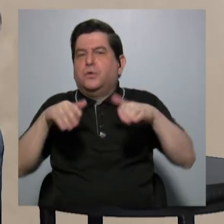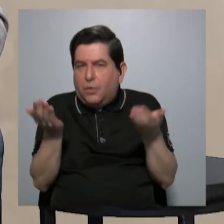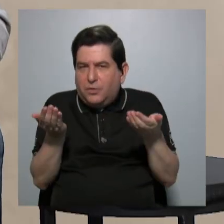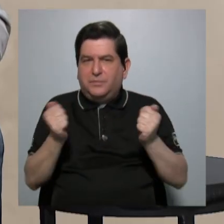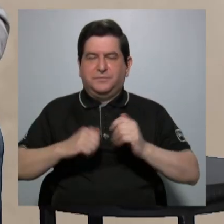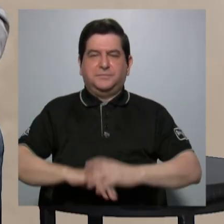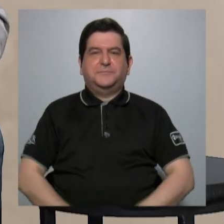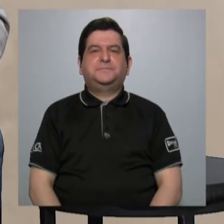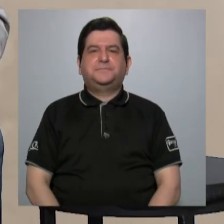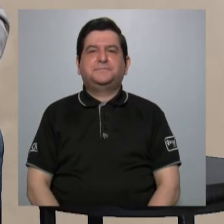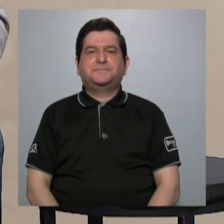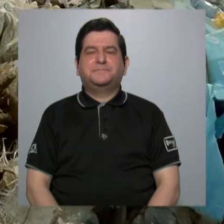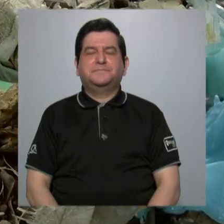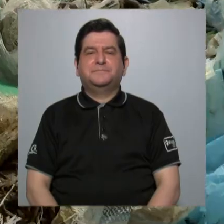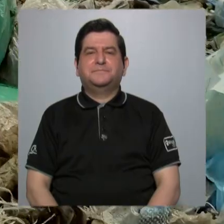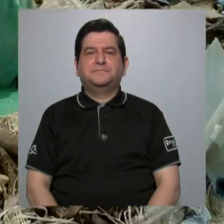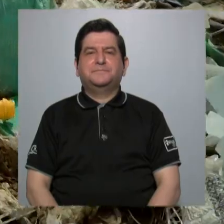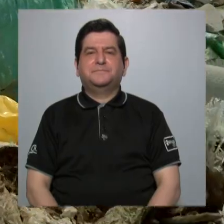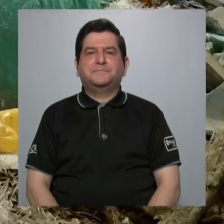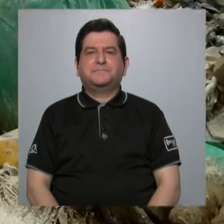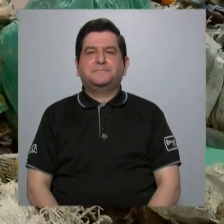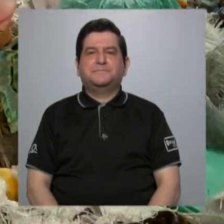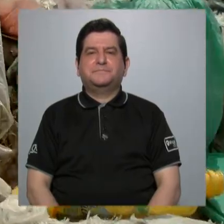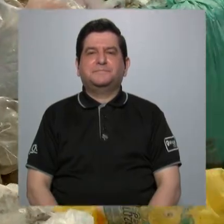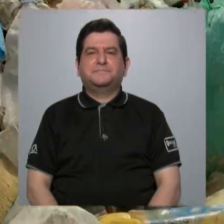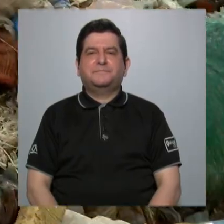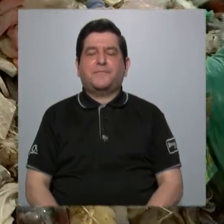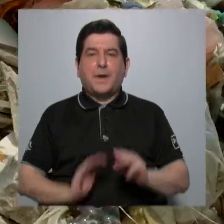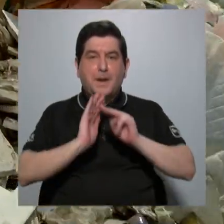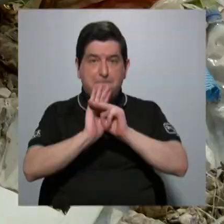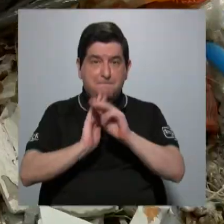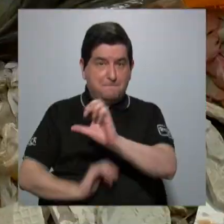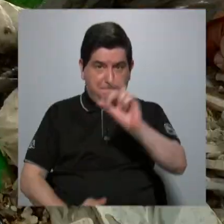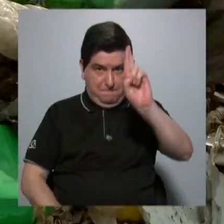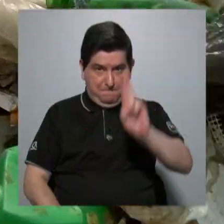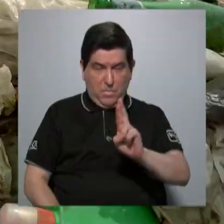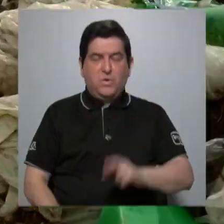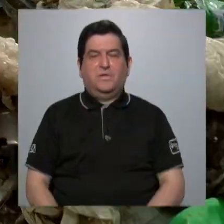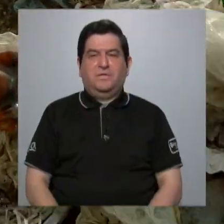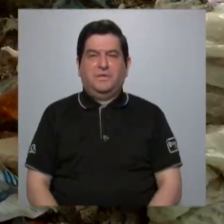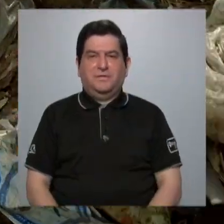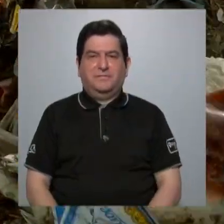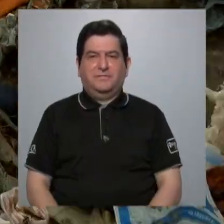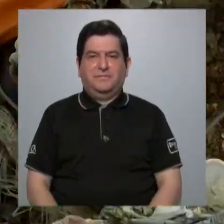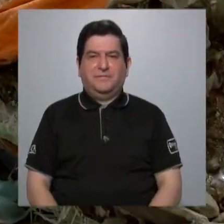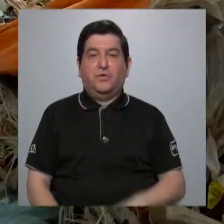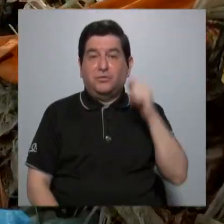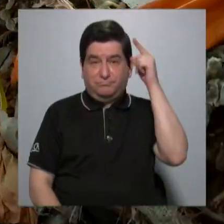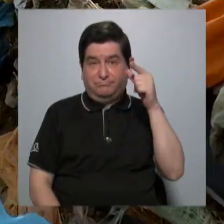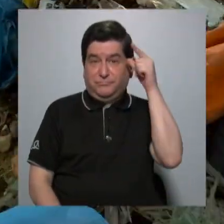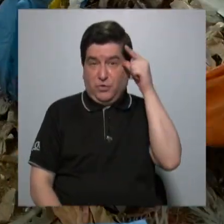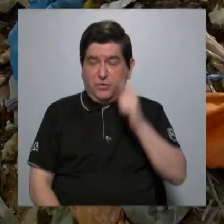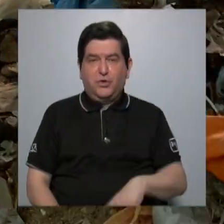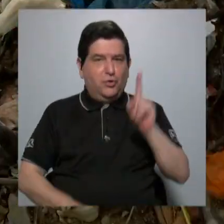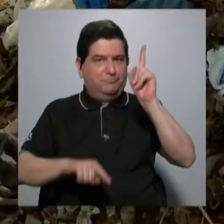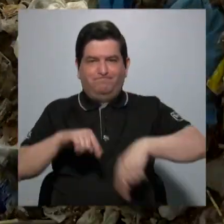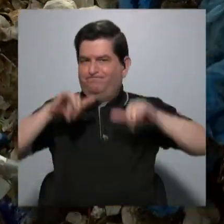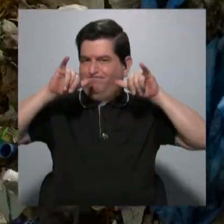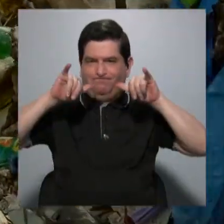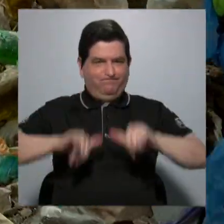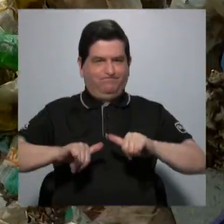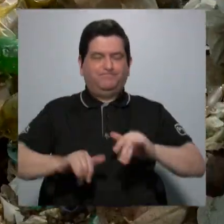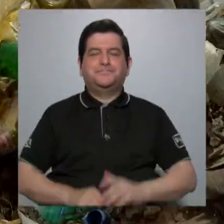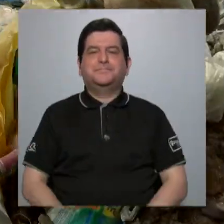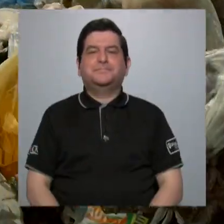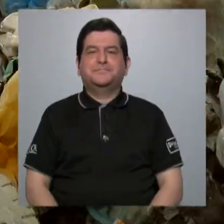el reciclaje, propiamente dicho? Bueno, si nosotros, el modelo costarricense, que evidentemente es un